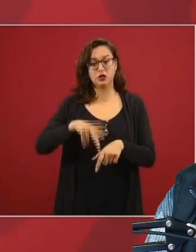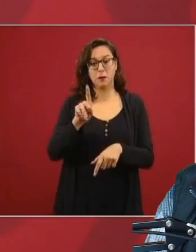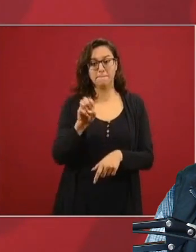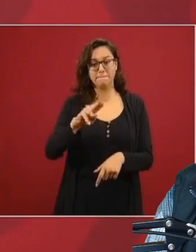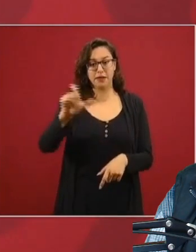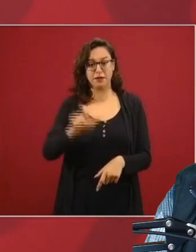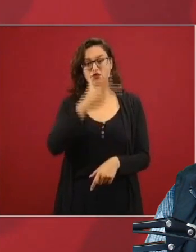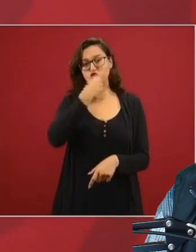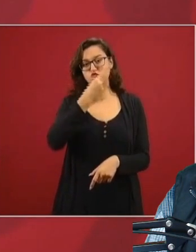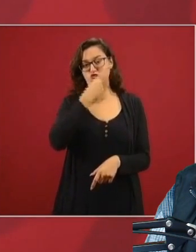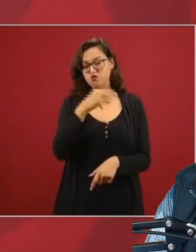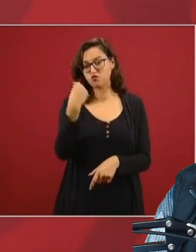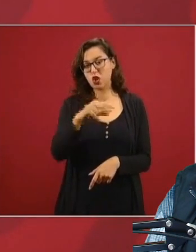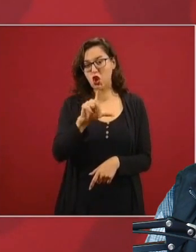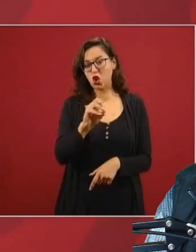Lozoya,